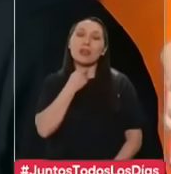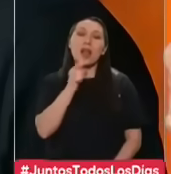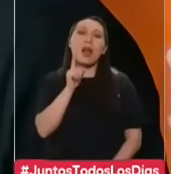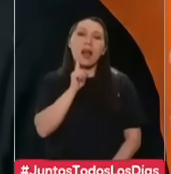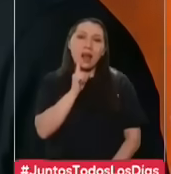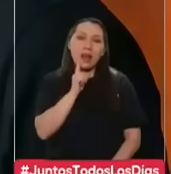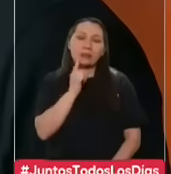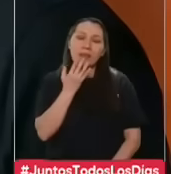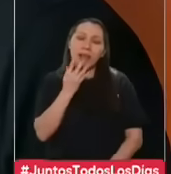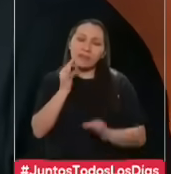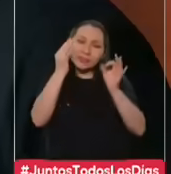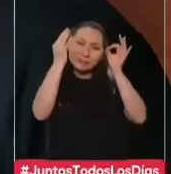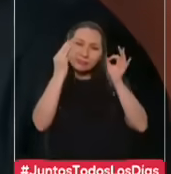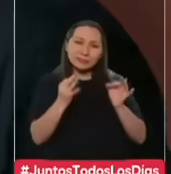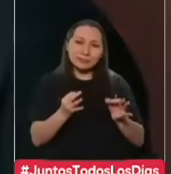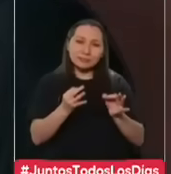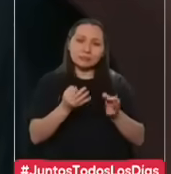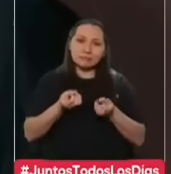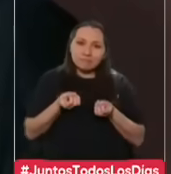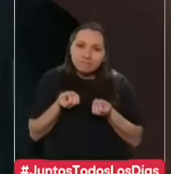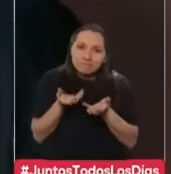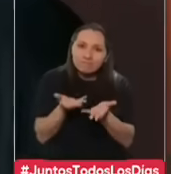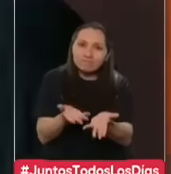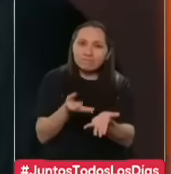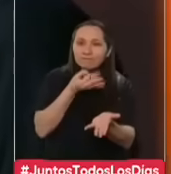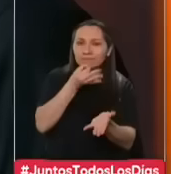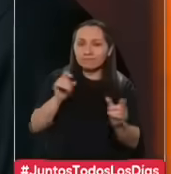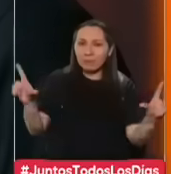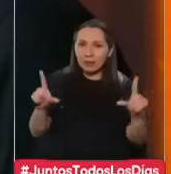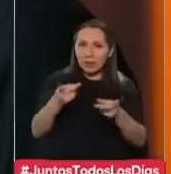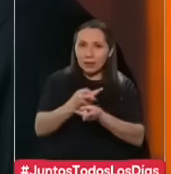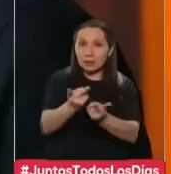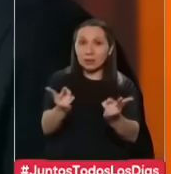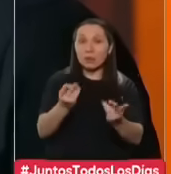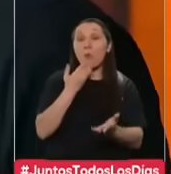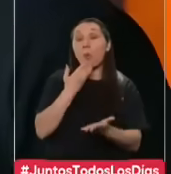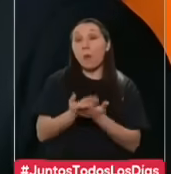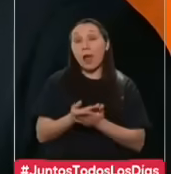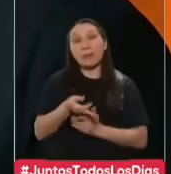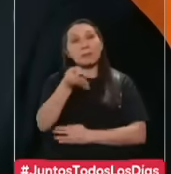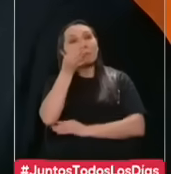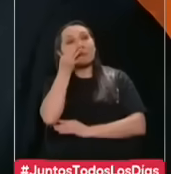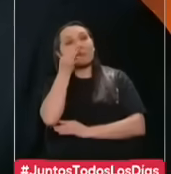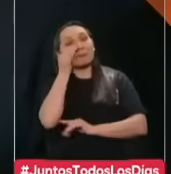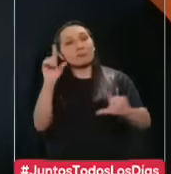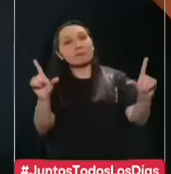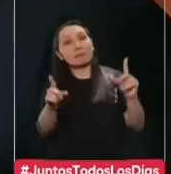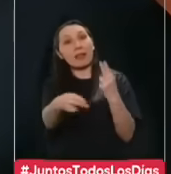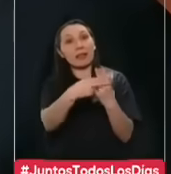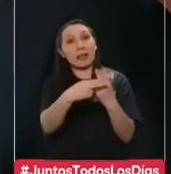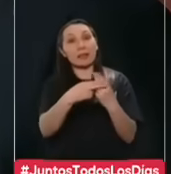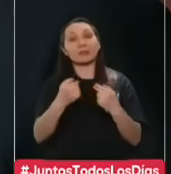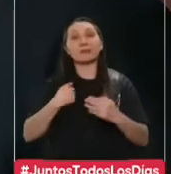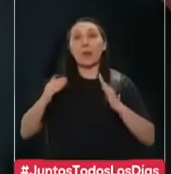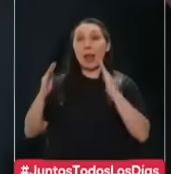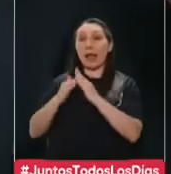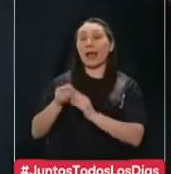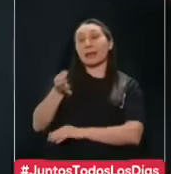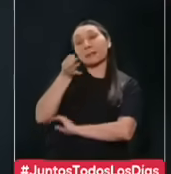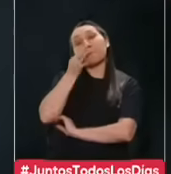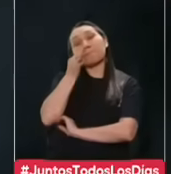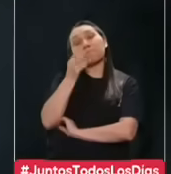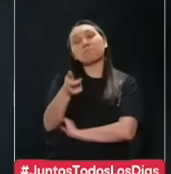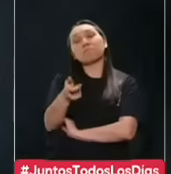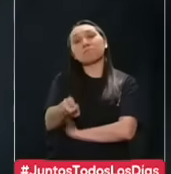las palabras precisas para poder transmitirlo a través de las pantallas. Cuando uno ve la Teletón y uno está del otro lado en la casa viendo la